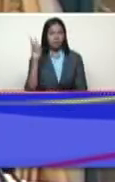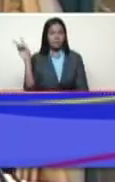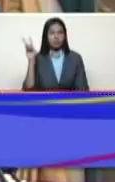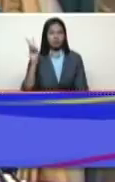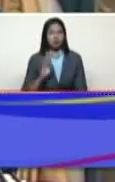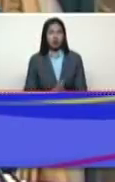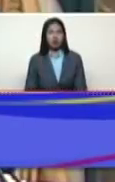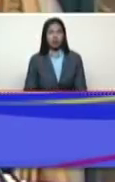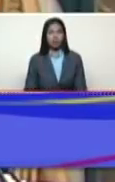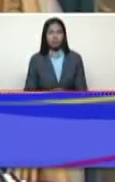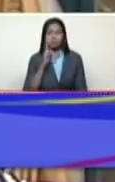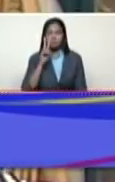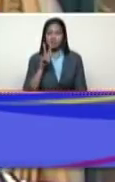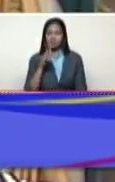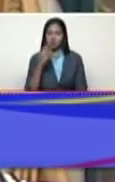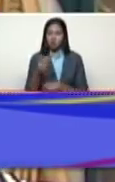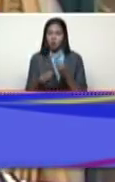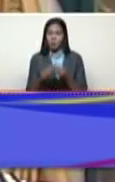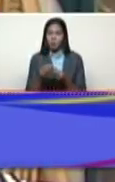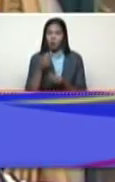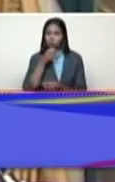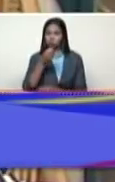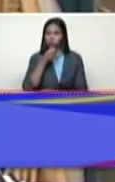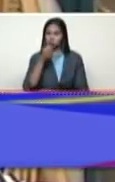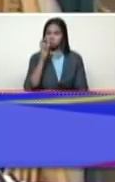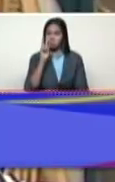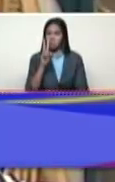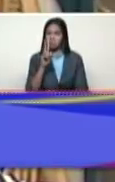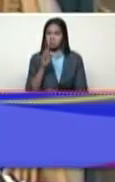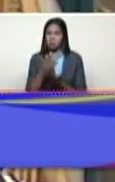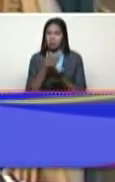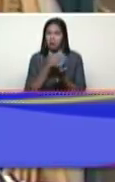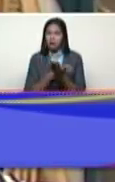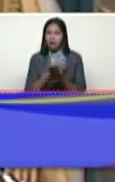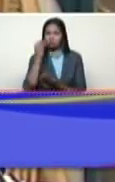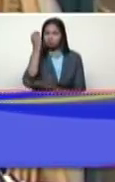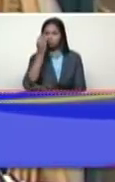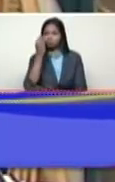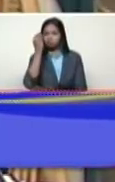estaba observando la rueda de prensa hace unos minutos, analizando,